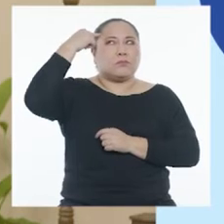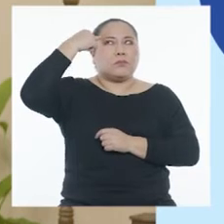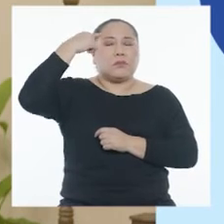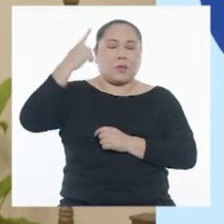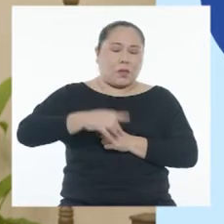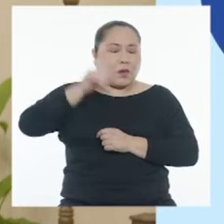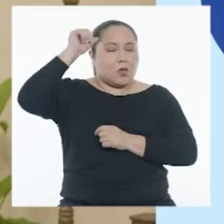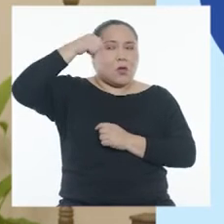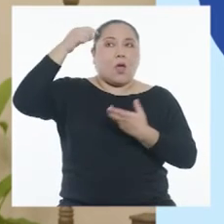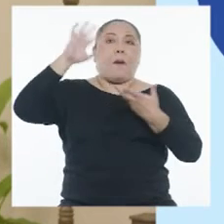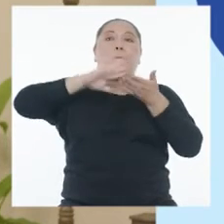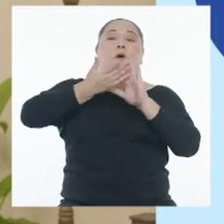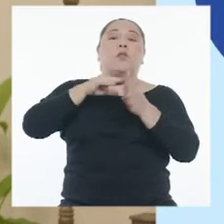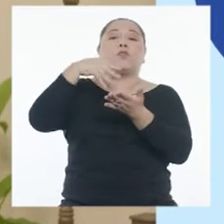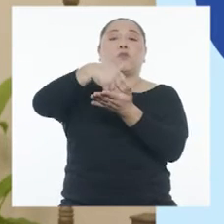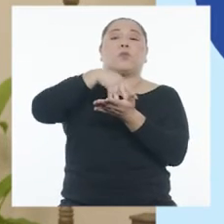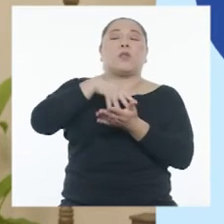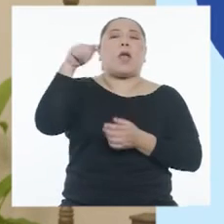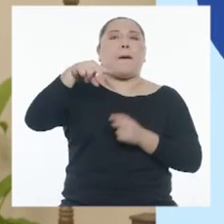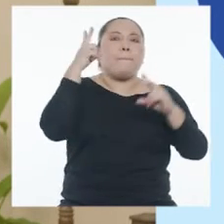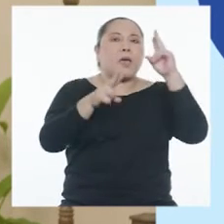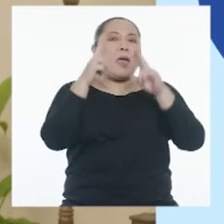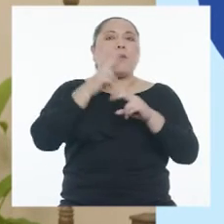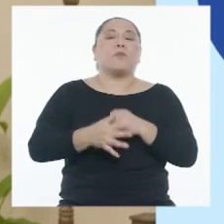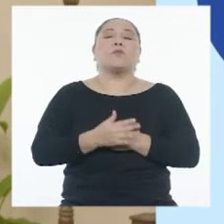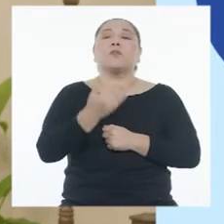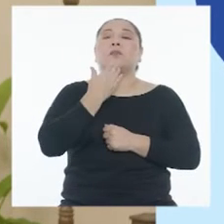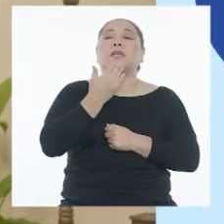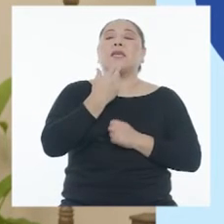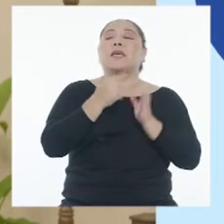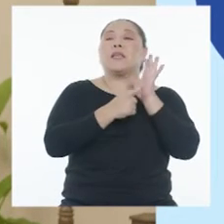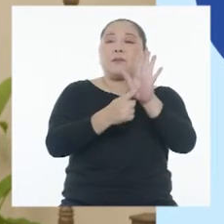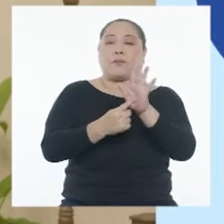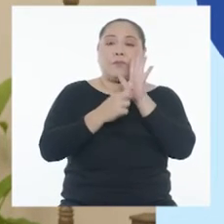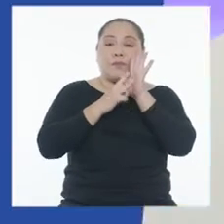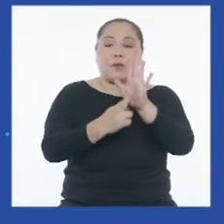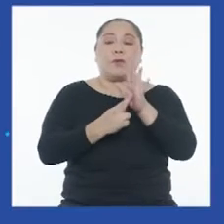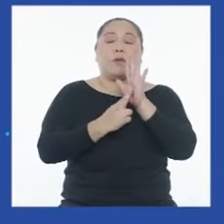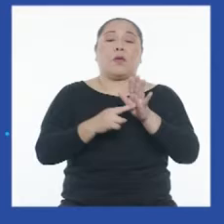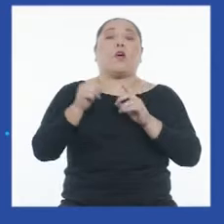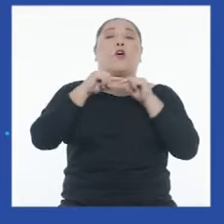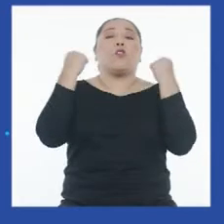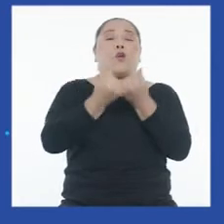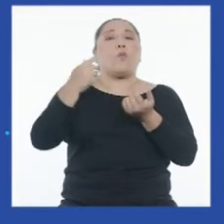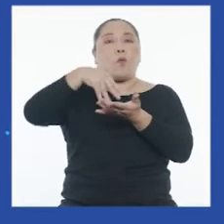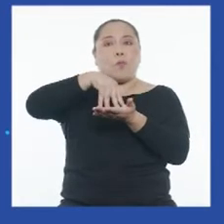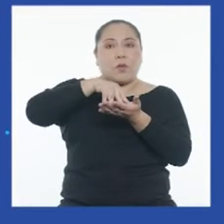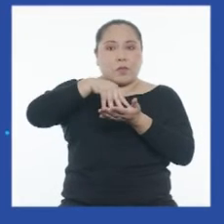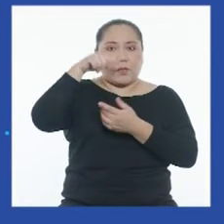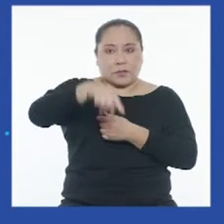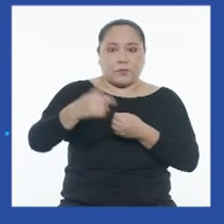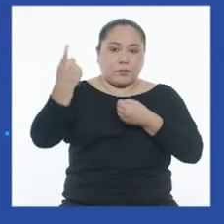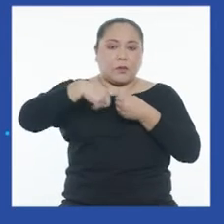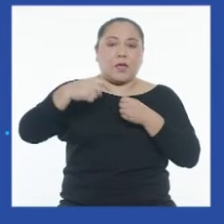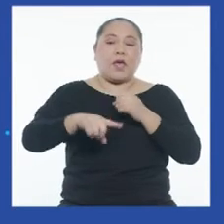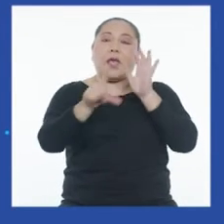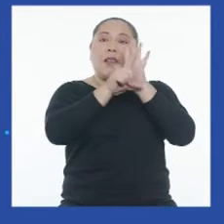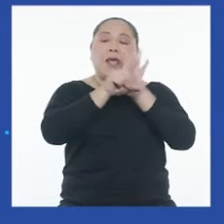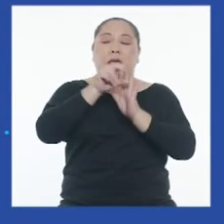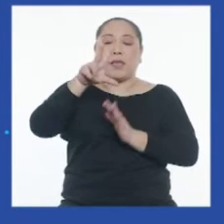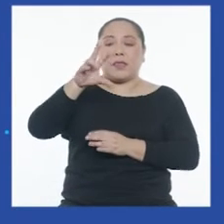refrescado el concepto de poblaciones vulnerables, veamos quiénes las representan. Los grupos vulnerables contemplados en la